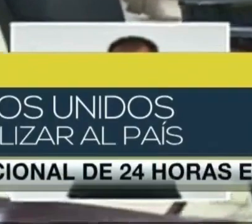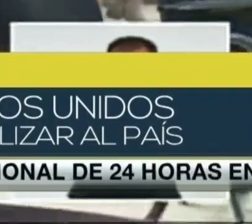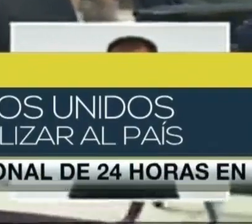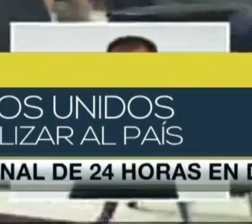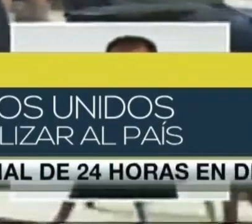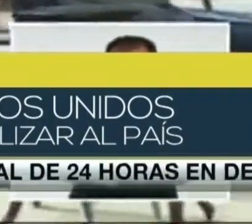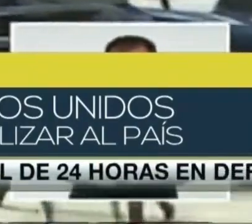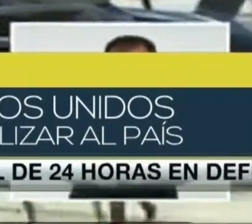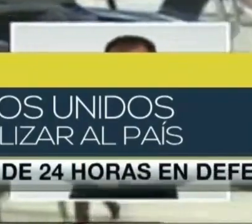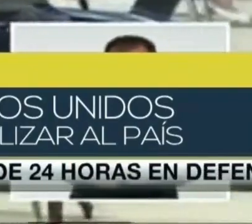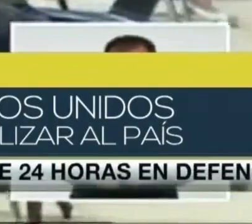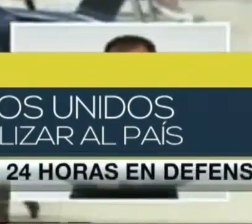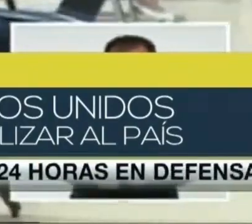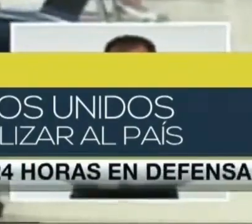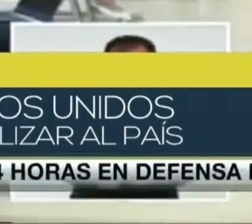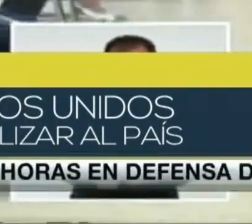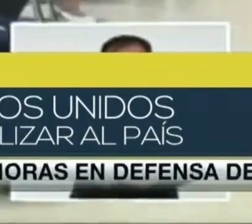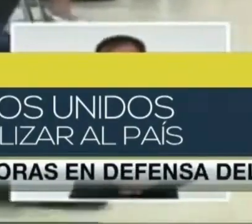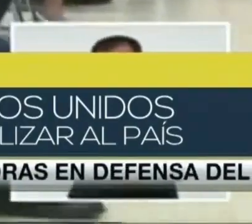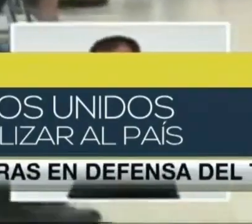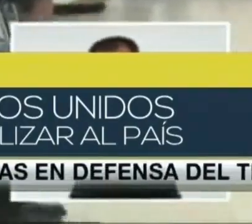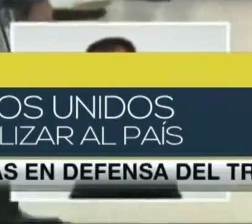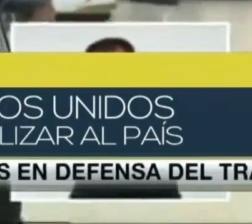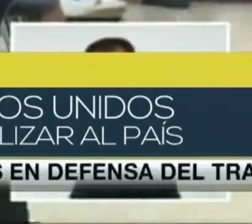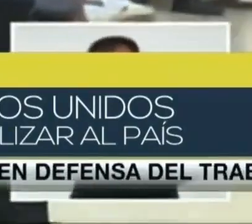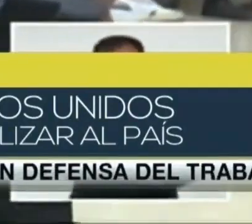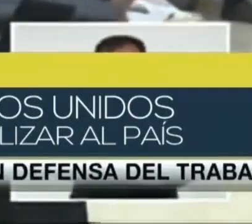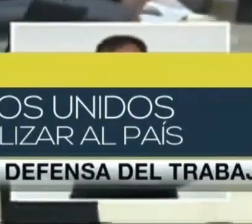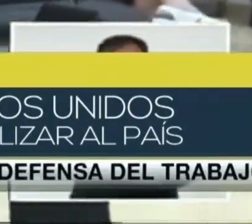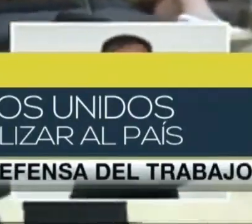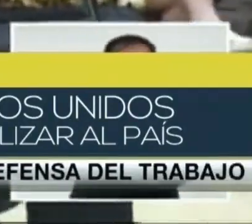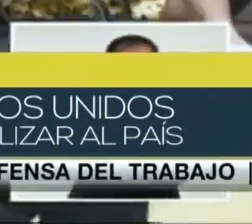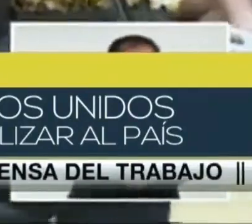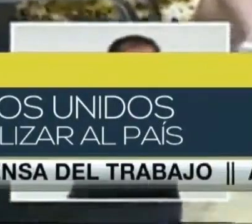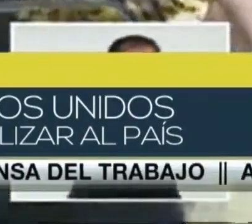Sí, buenas tardes, ministro. Soy Carlos Batista, de la Agencia Francesa de Prensa.